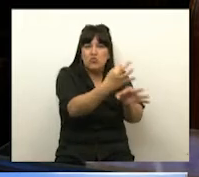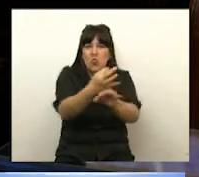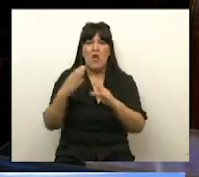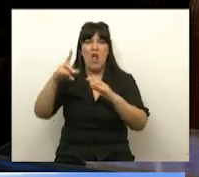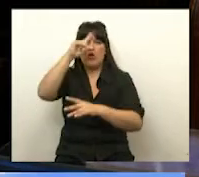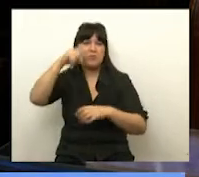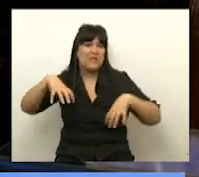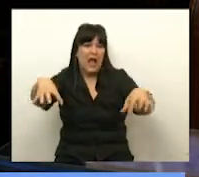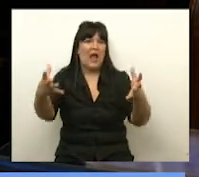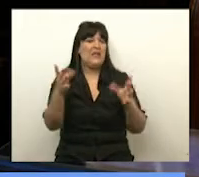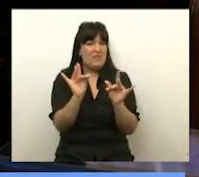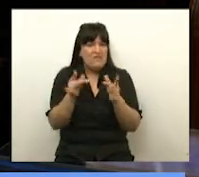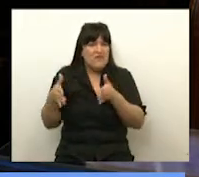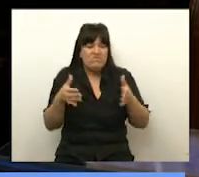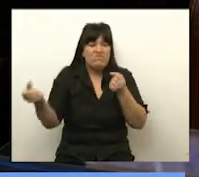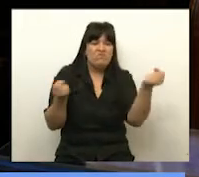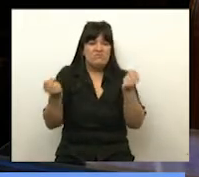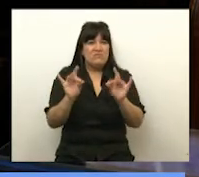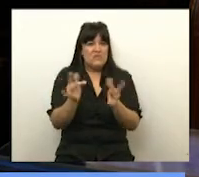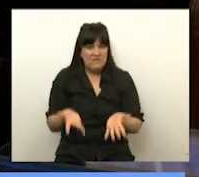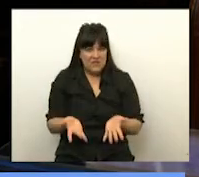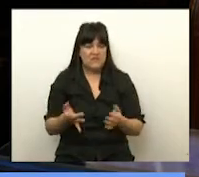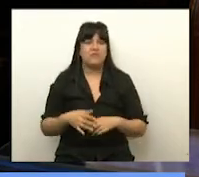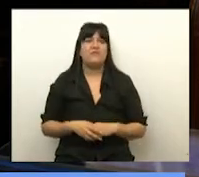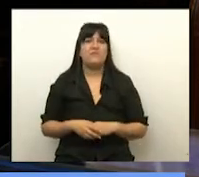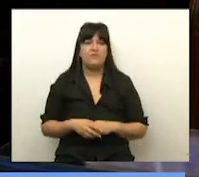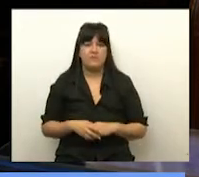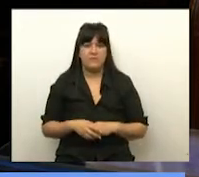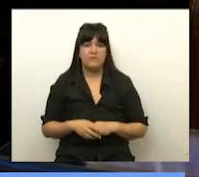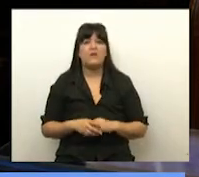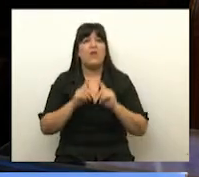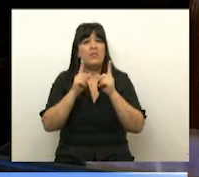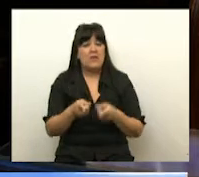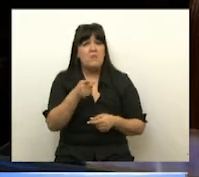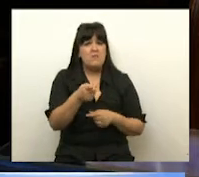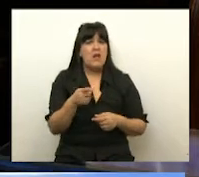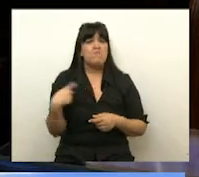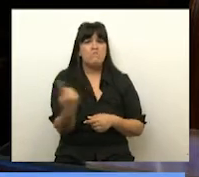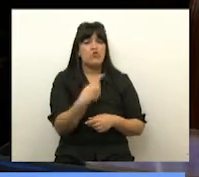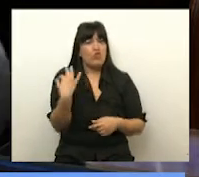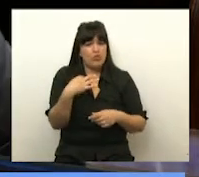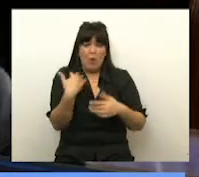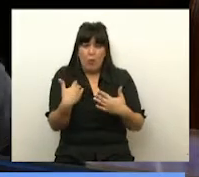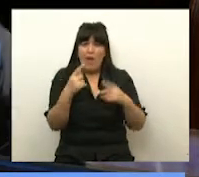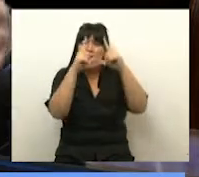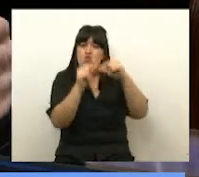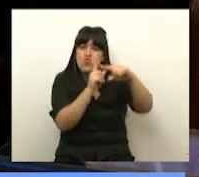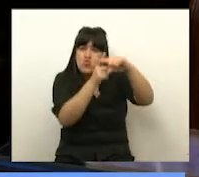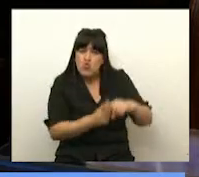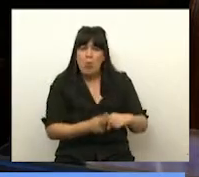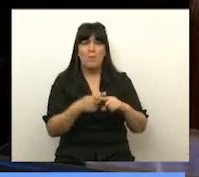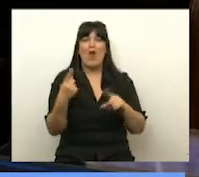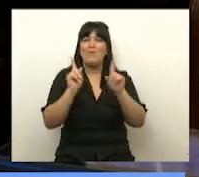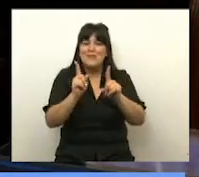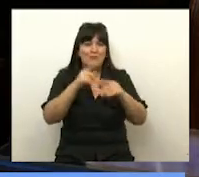resolver. En este aspecto, uno puede, en definitiva, también poner los números. No solamente estas